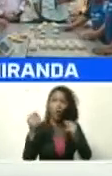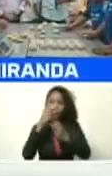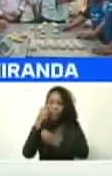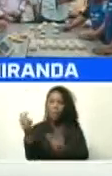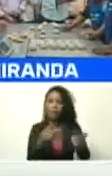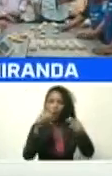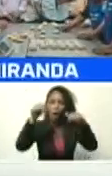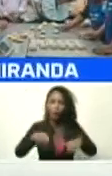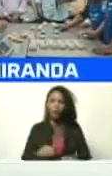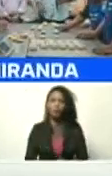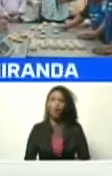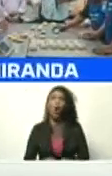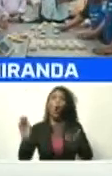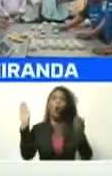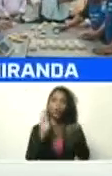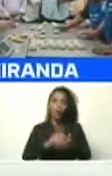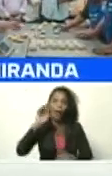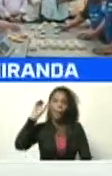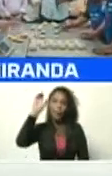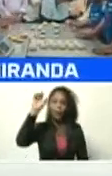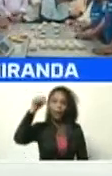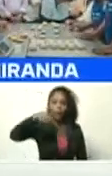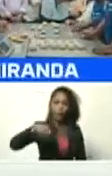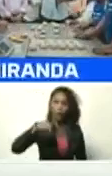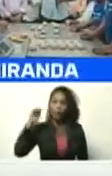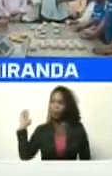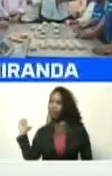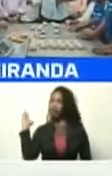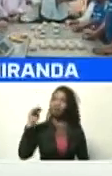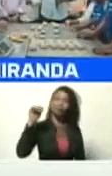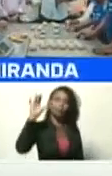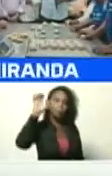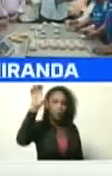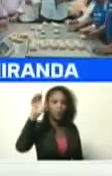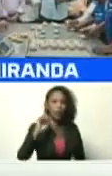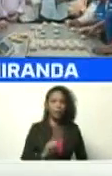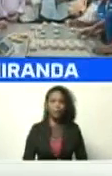Bienvenidos aquí. ¡Vuelta a la patria! ¡Vuelta a la patria!